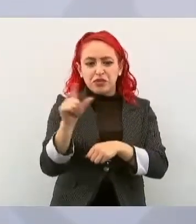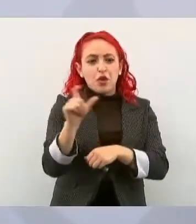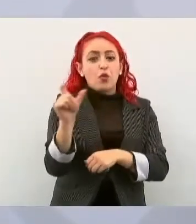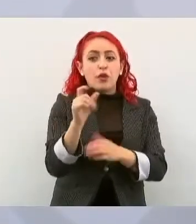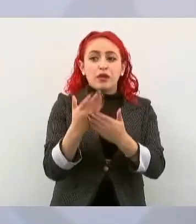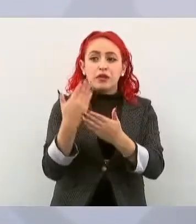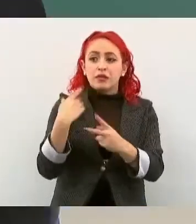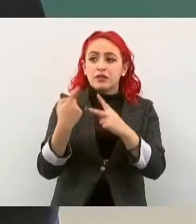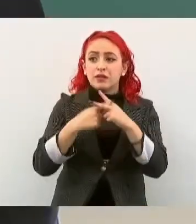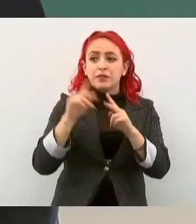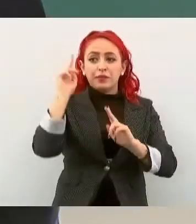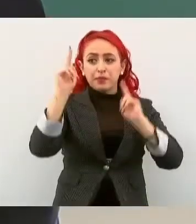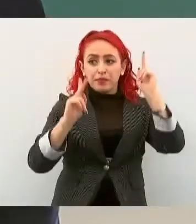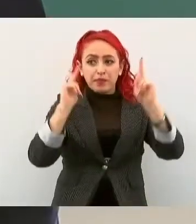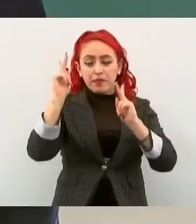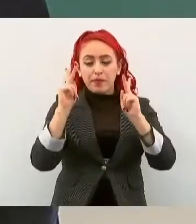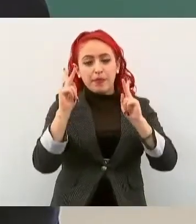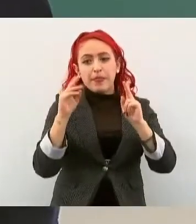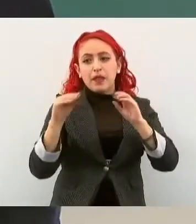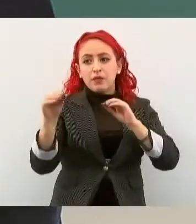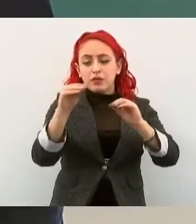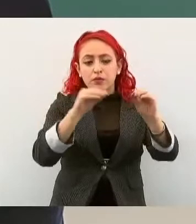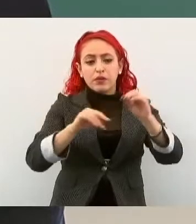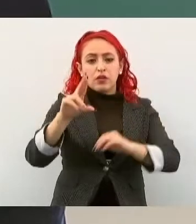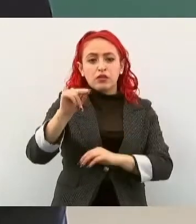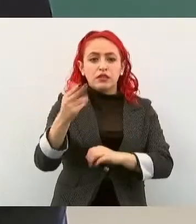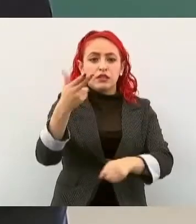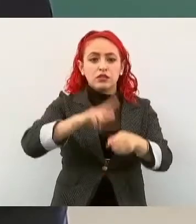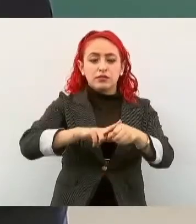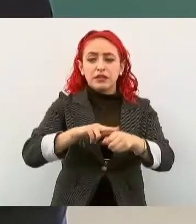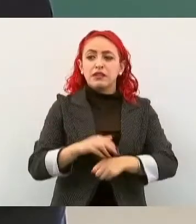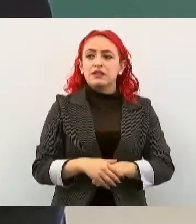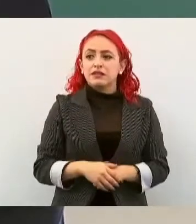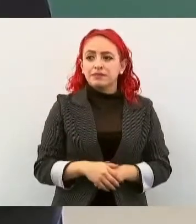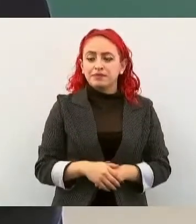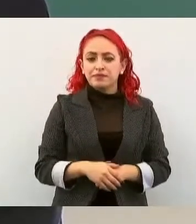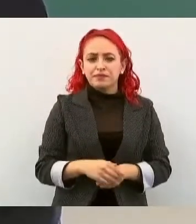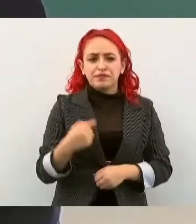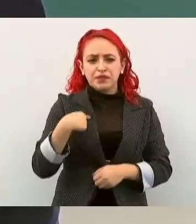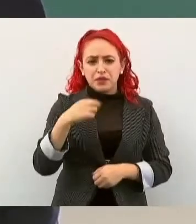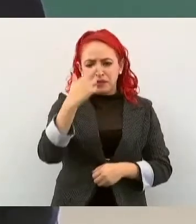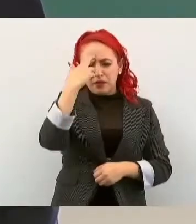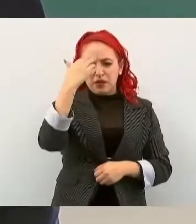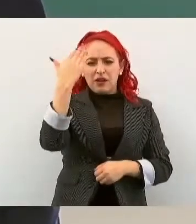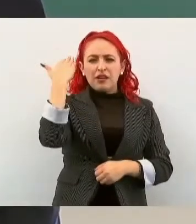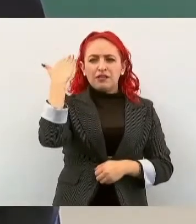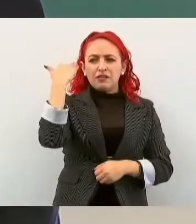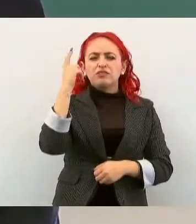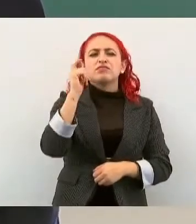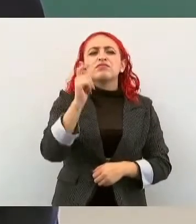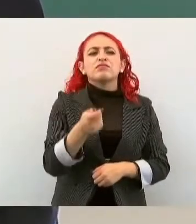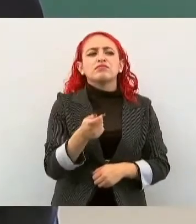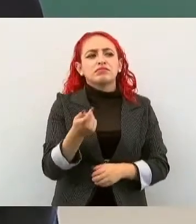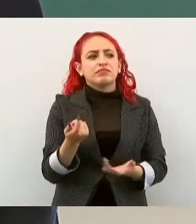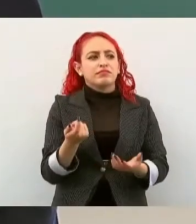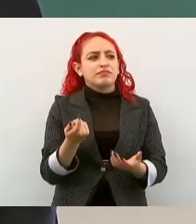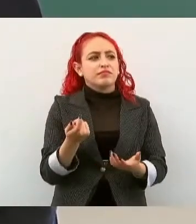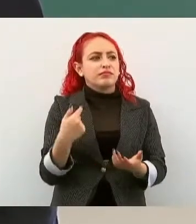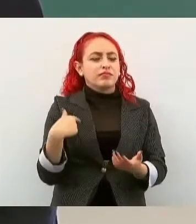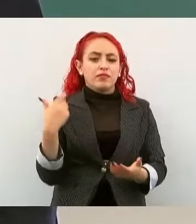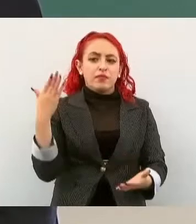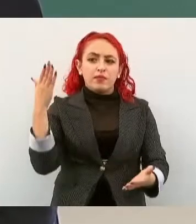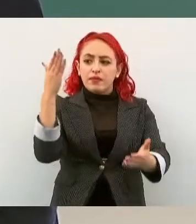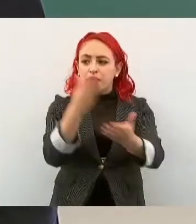inicié el recorrido, les comentaba por los 80 hospitales, me acuerdo de que fuimos